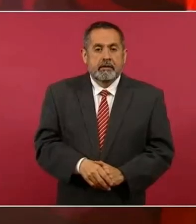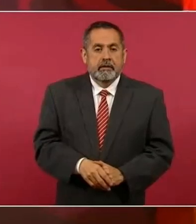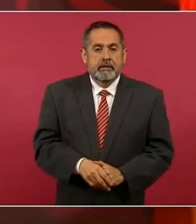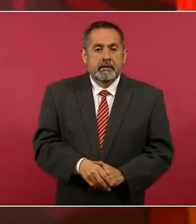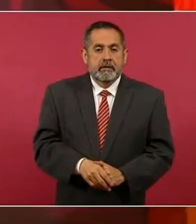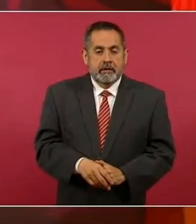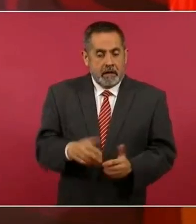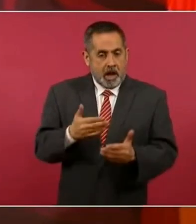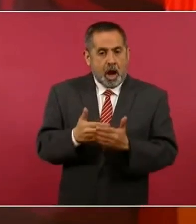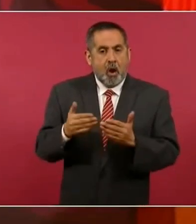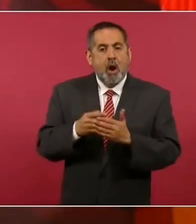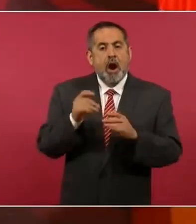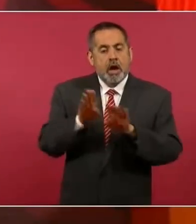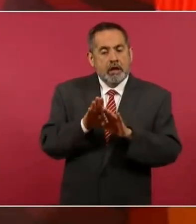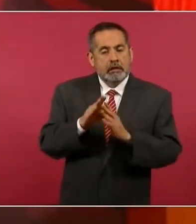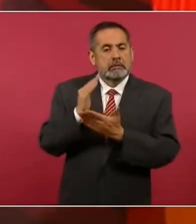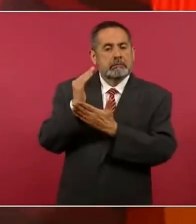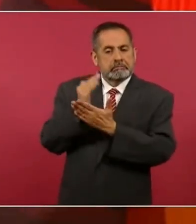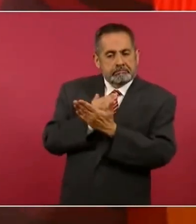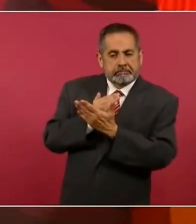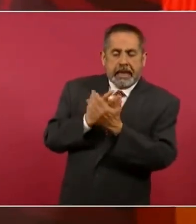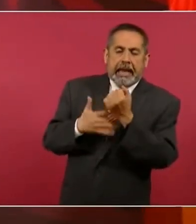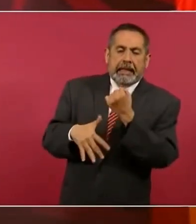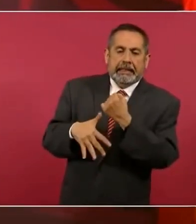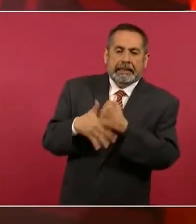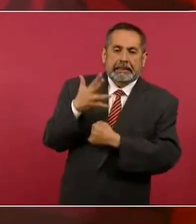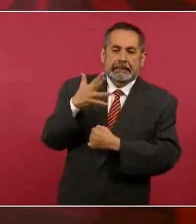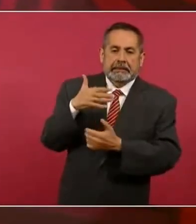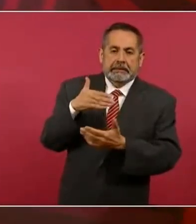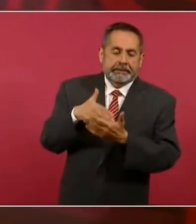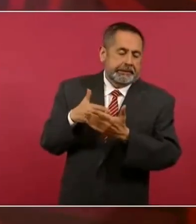Y ahora 15.